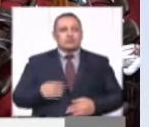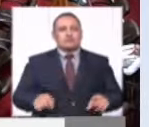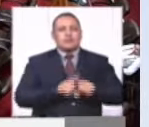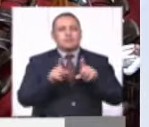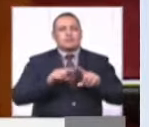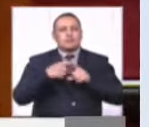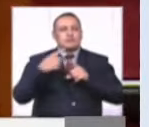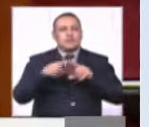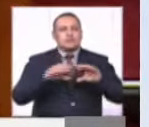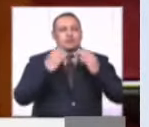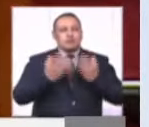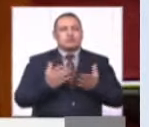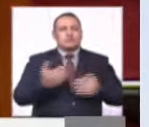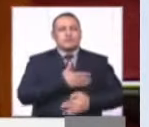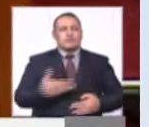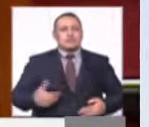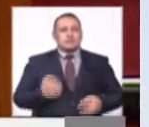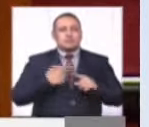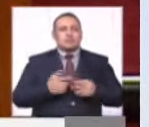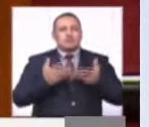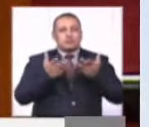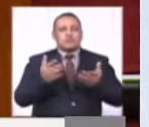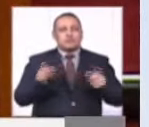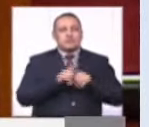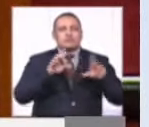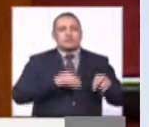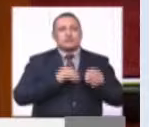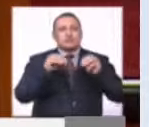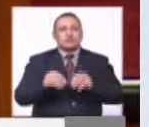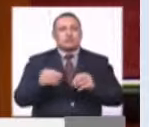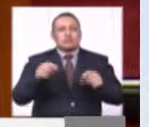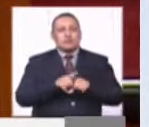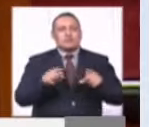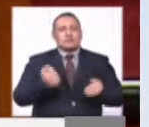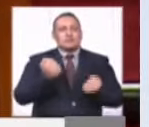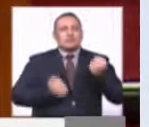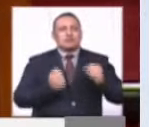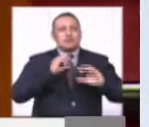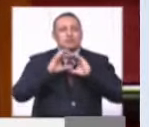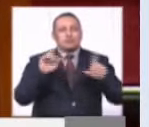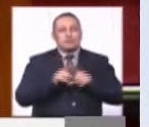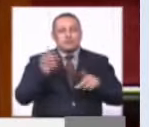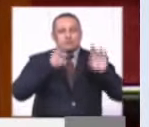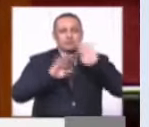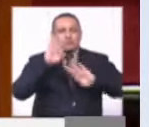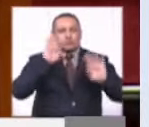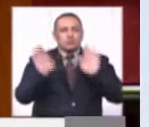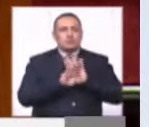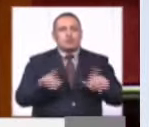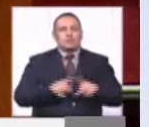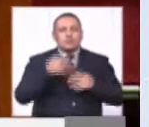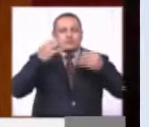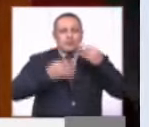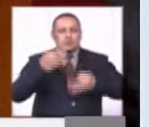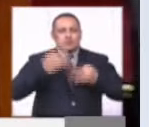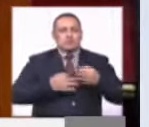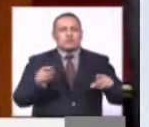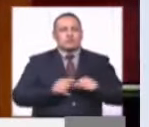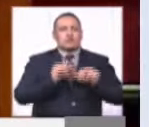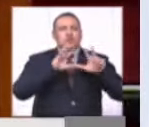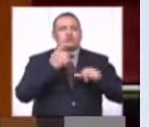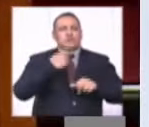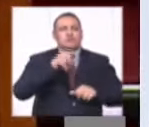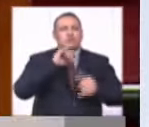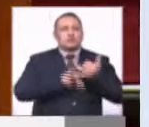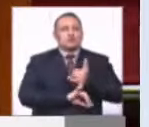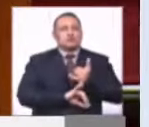señores congresistas. Presidente, por su intermedio, traslado al ministro de Transportes y Comunicaciones mi preocupación por el presupuesto de 80